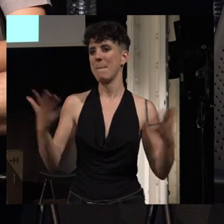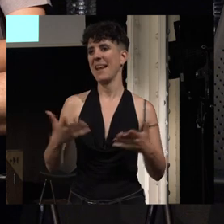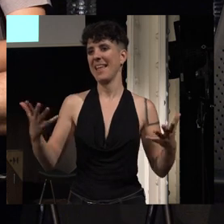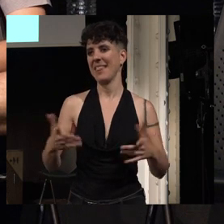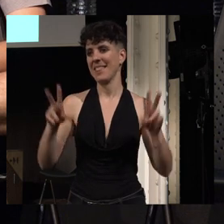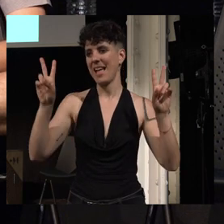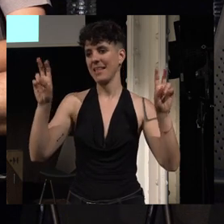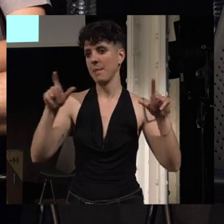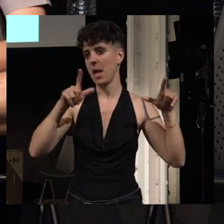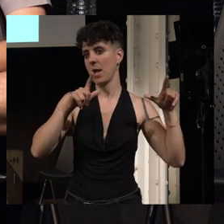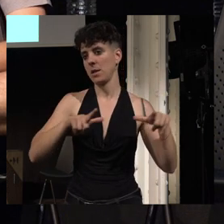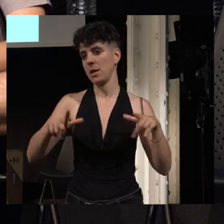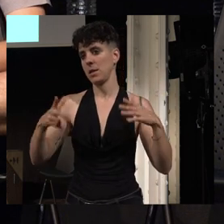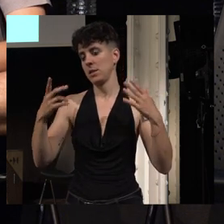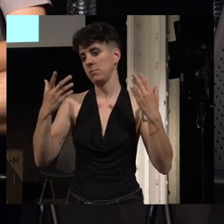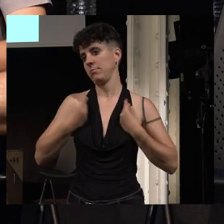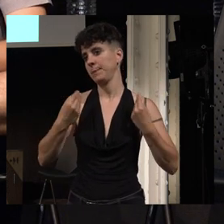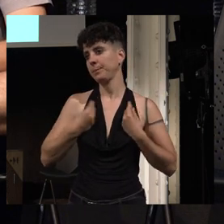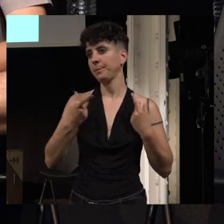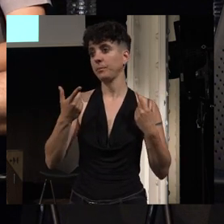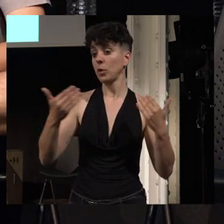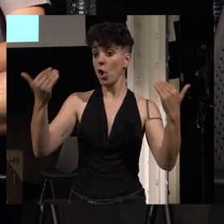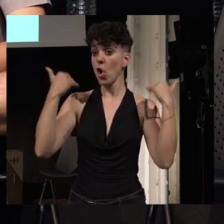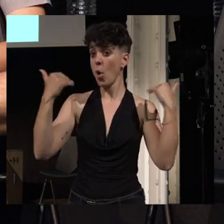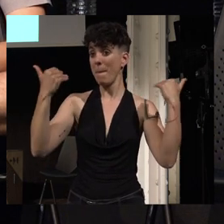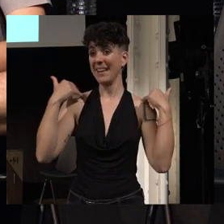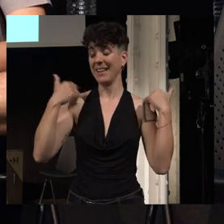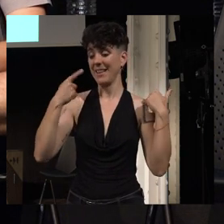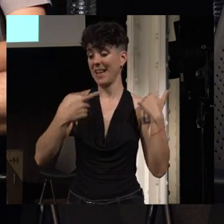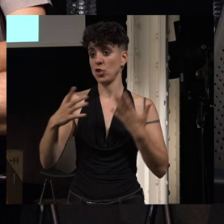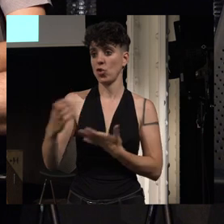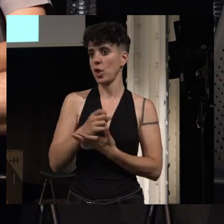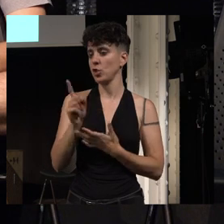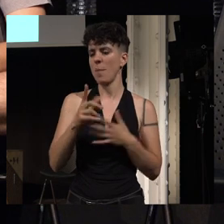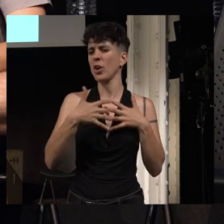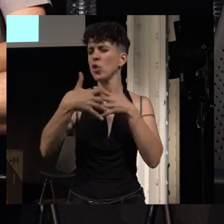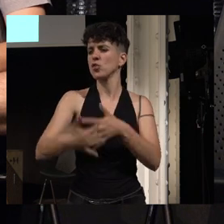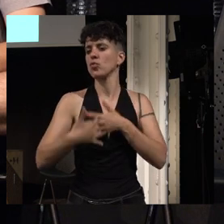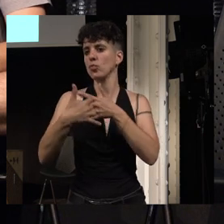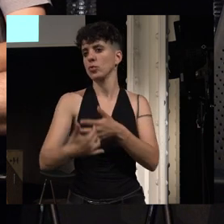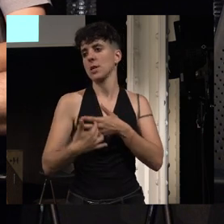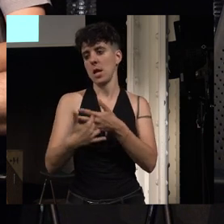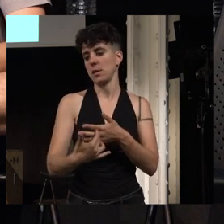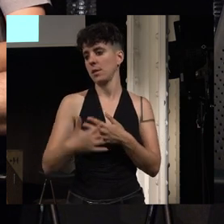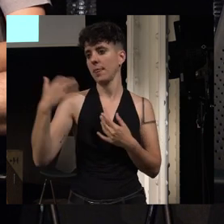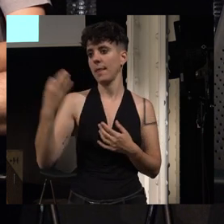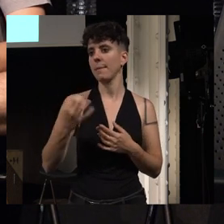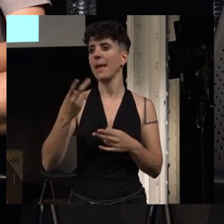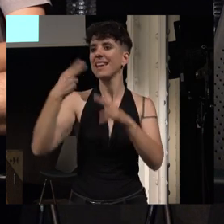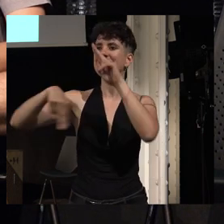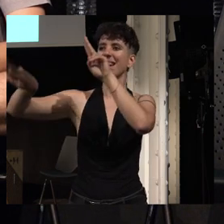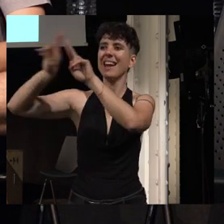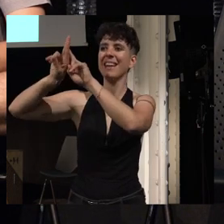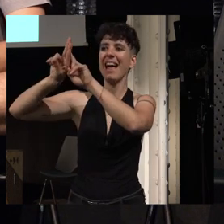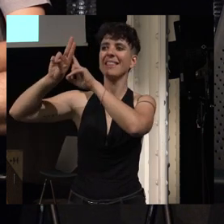Barcelona. Es verdad que no tenemos todas las competencias en ello, pero hay que lucharlo. Y simplemente con decir la Generalitat no